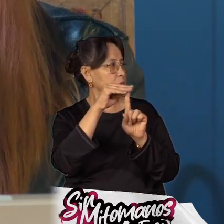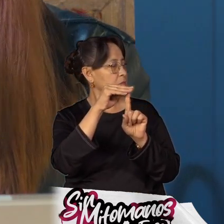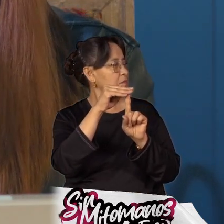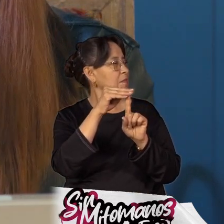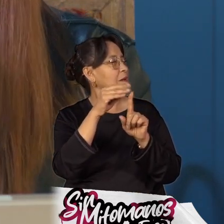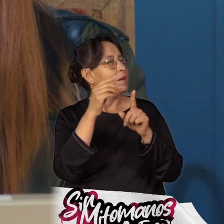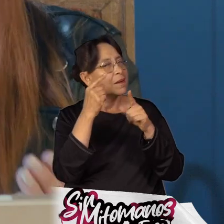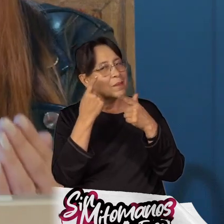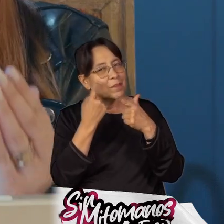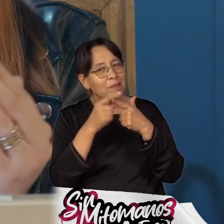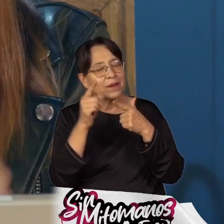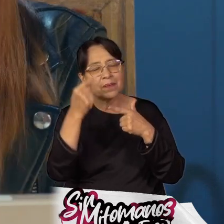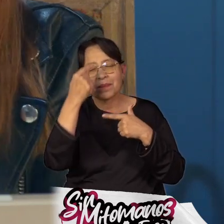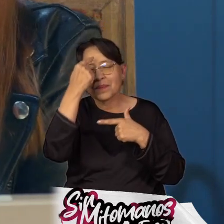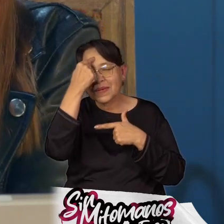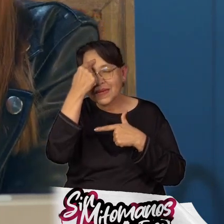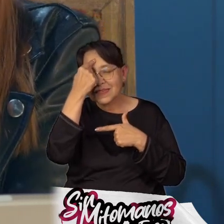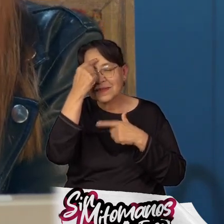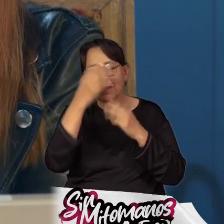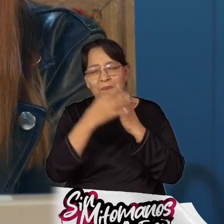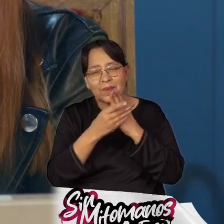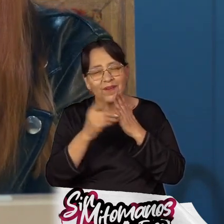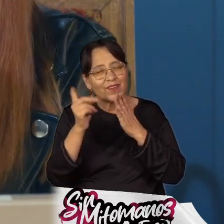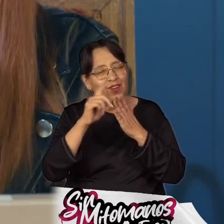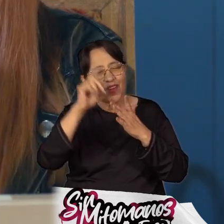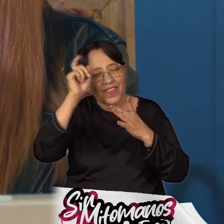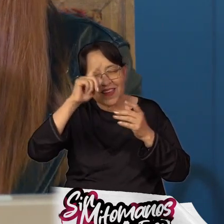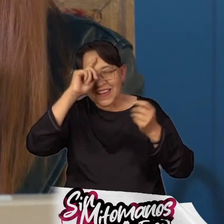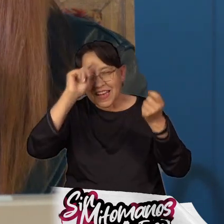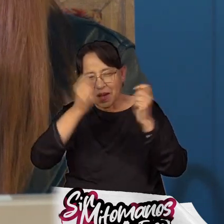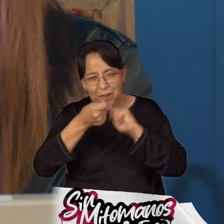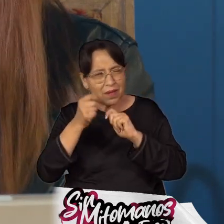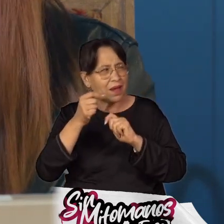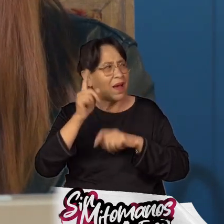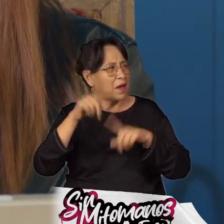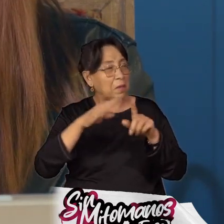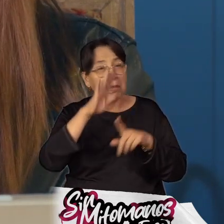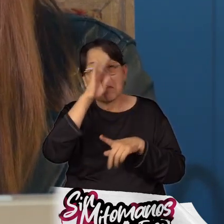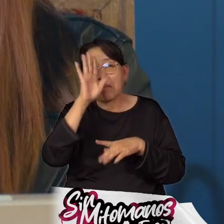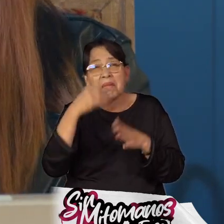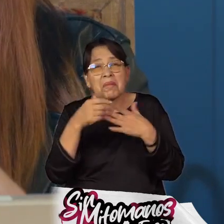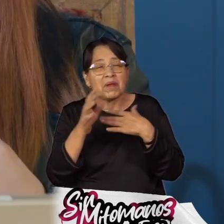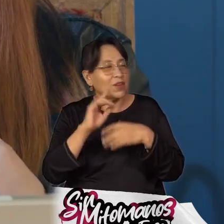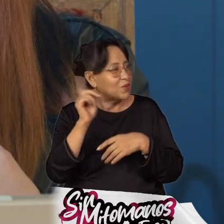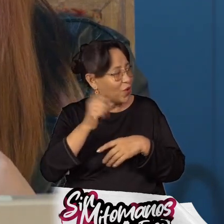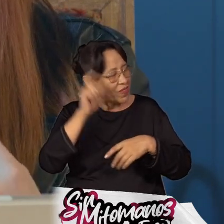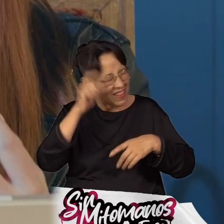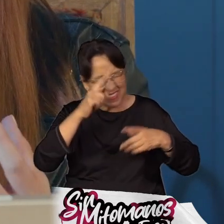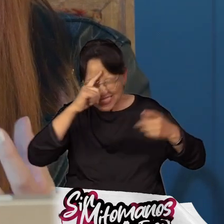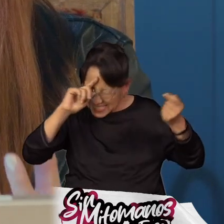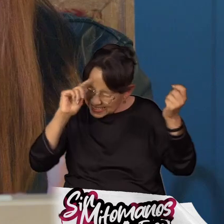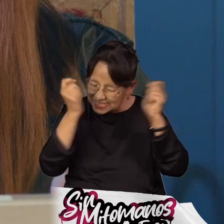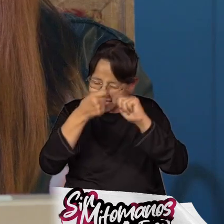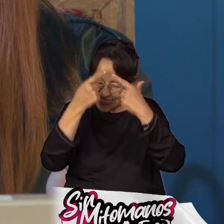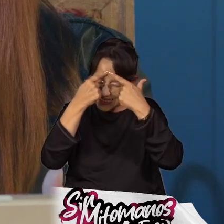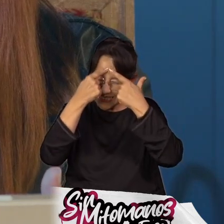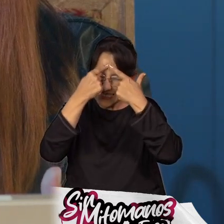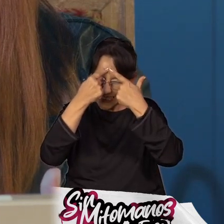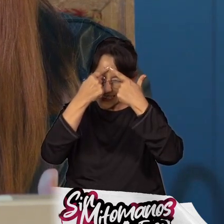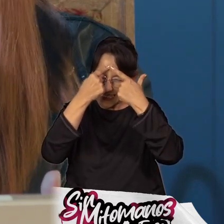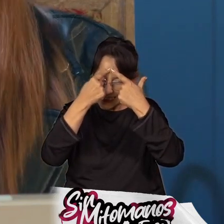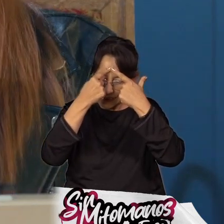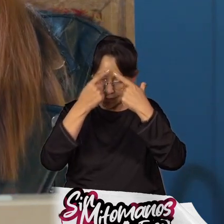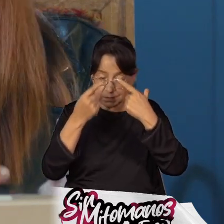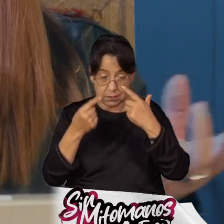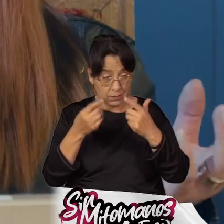pero porque tuvieron un cambio de mentalidad en el Señor para llegar a tener ese cambio, porque es que no solamente